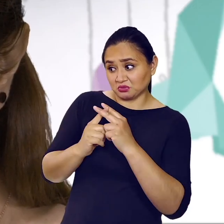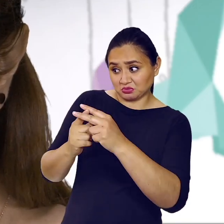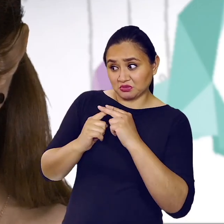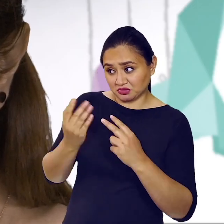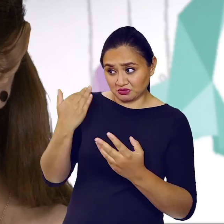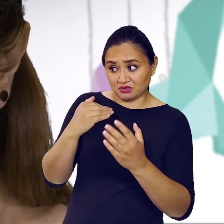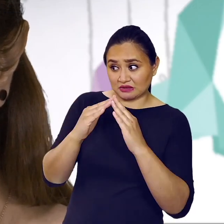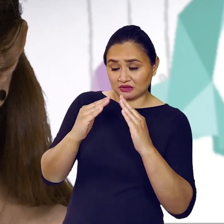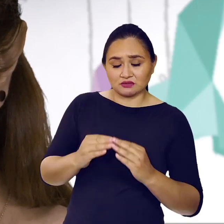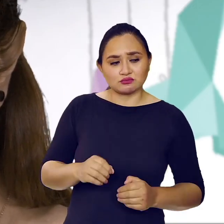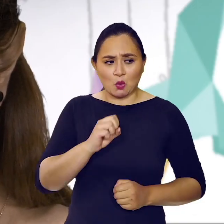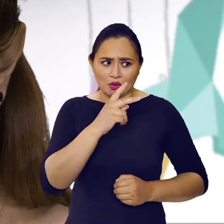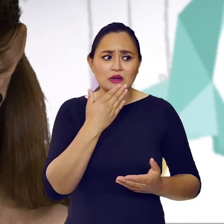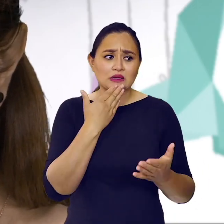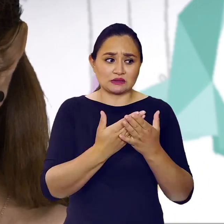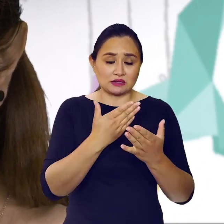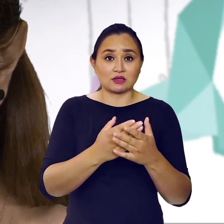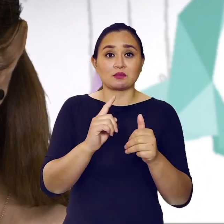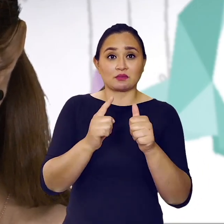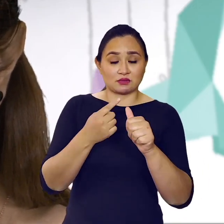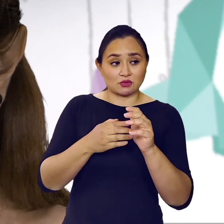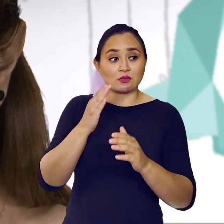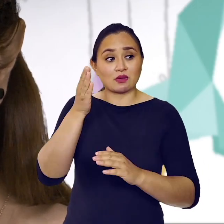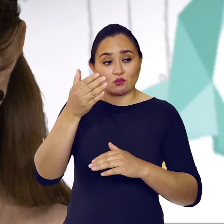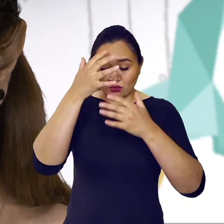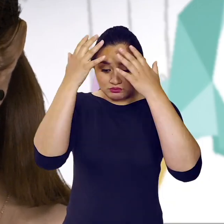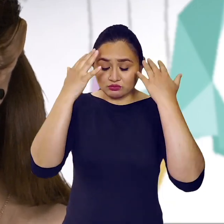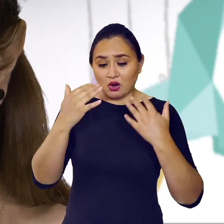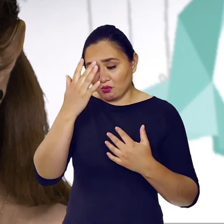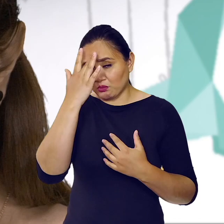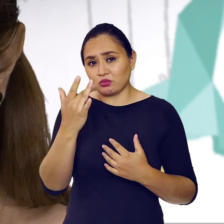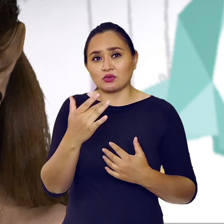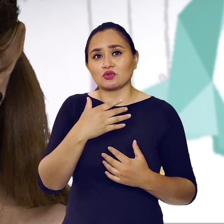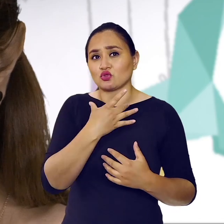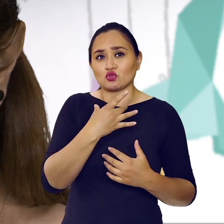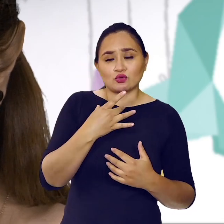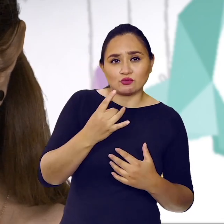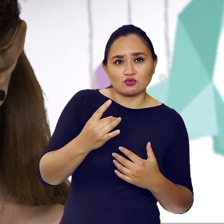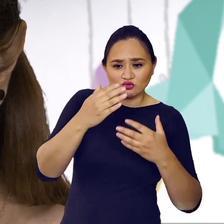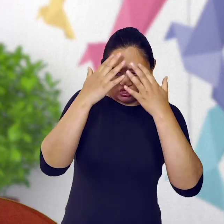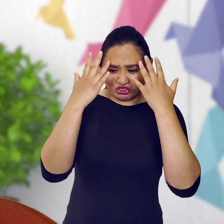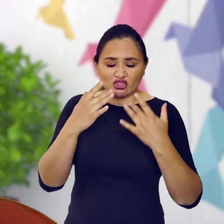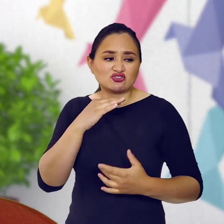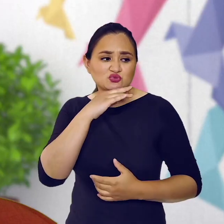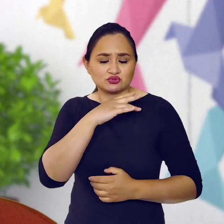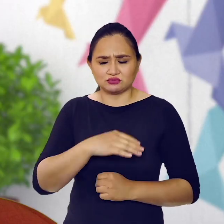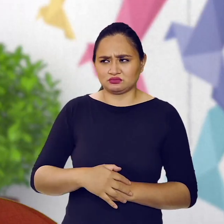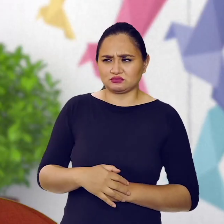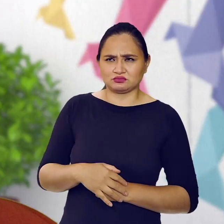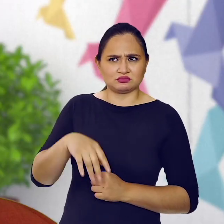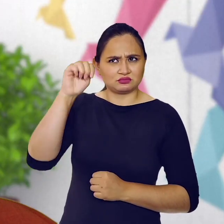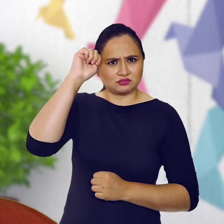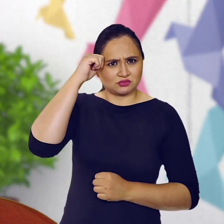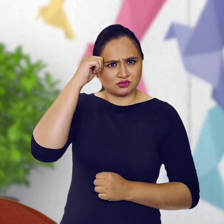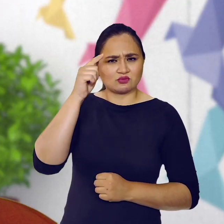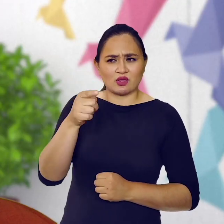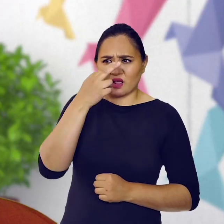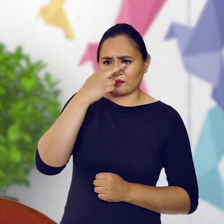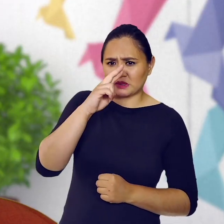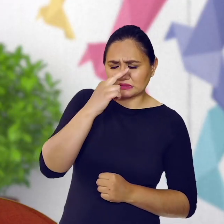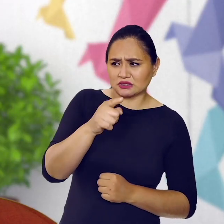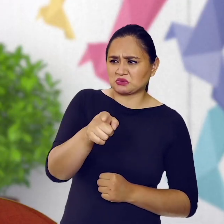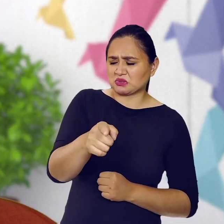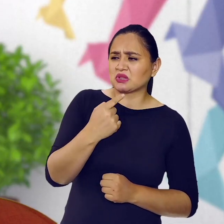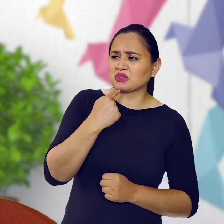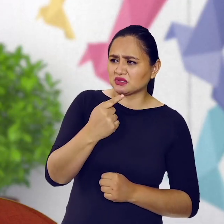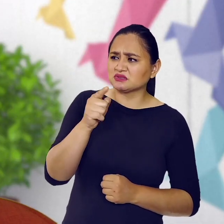Bueno, muchas gracias, pero primero me voy a bañar, porque no me gusta andar por ahí todo mugriento. Bruno se acordó de que Miguel siempre